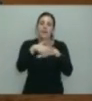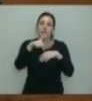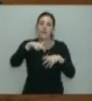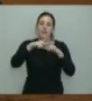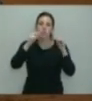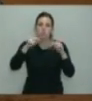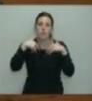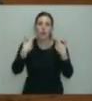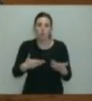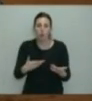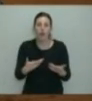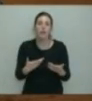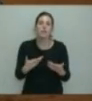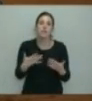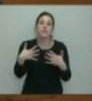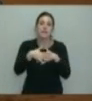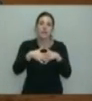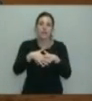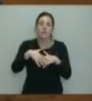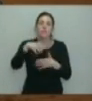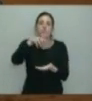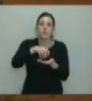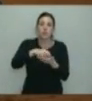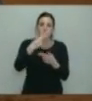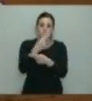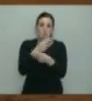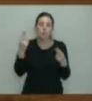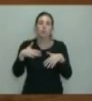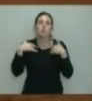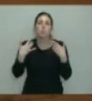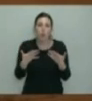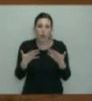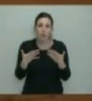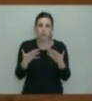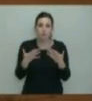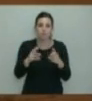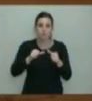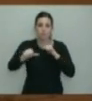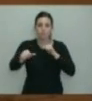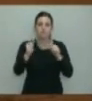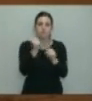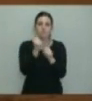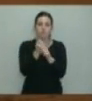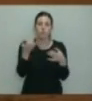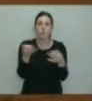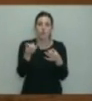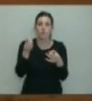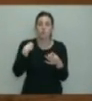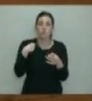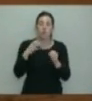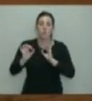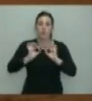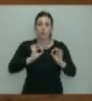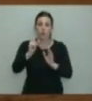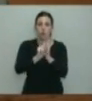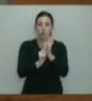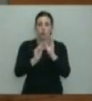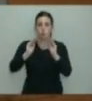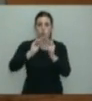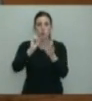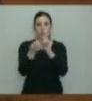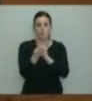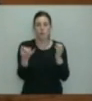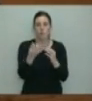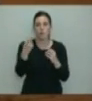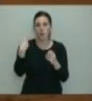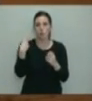Asturias, de qué red tenemos con centros públicos y seguramente que hay que cambiar los criterios de zonificación, estamos de acuerdo. Y,